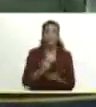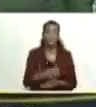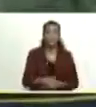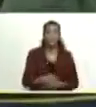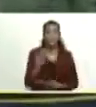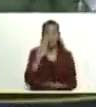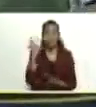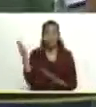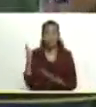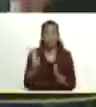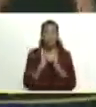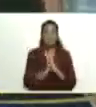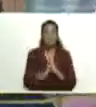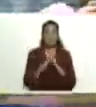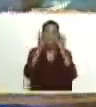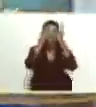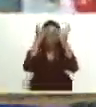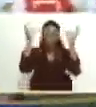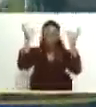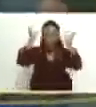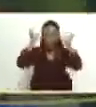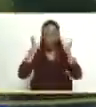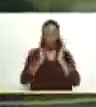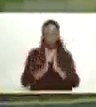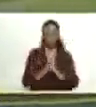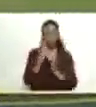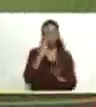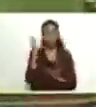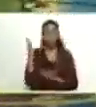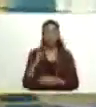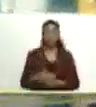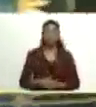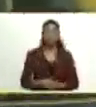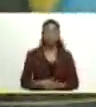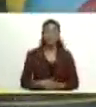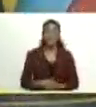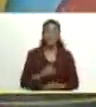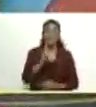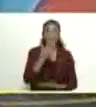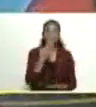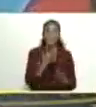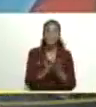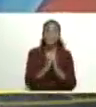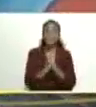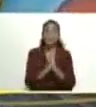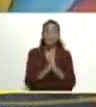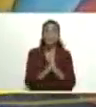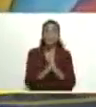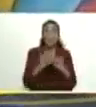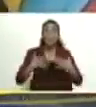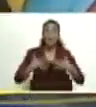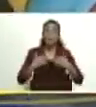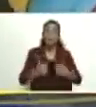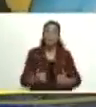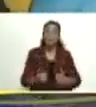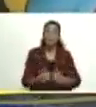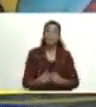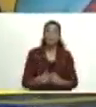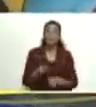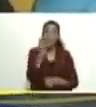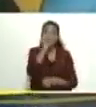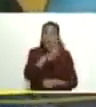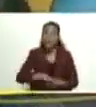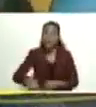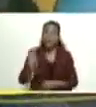nuestro santo del pueblo, doctor José Gregorio Hernández. Le pido a doctor José Gregorio Hernández por la salud de nuestro